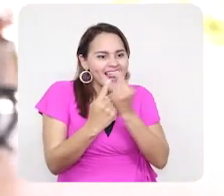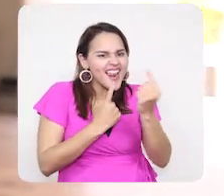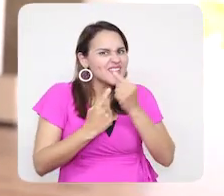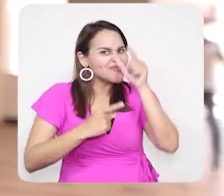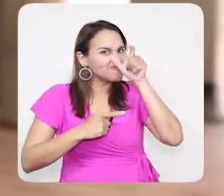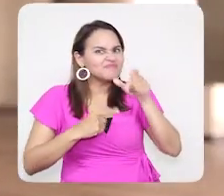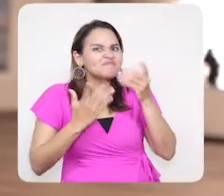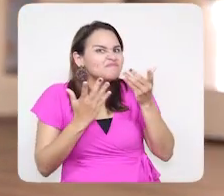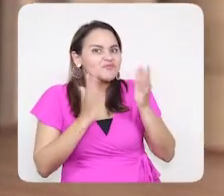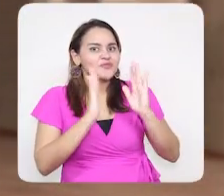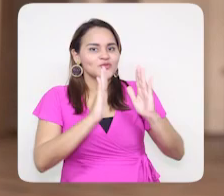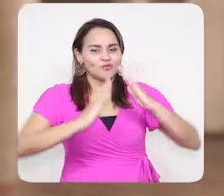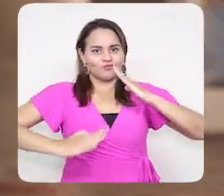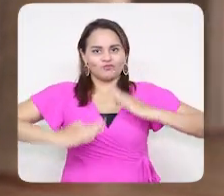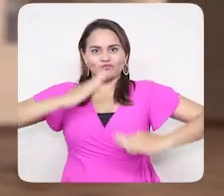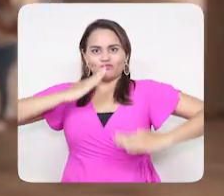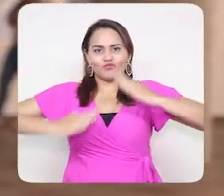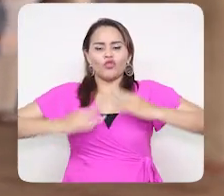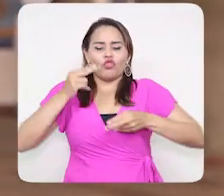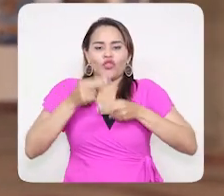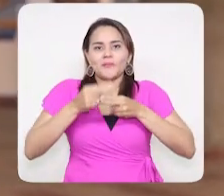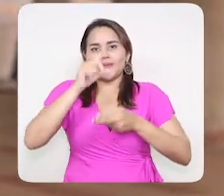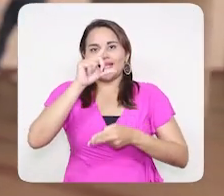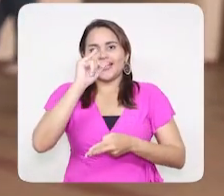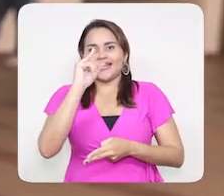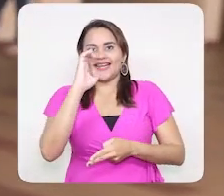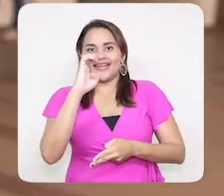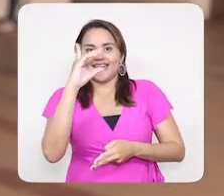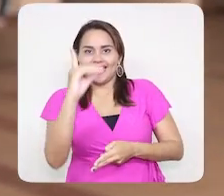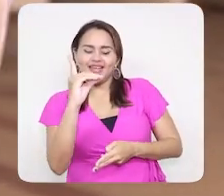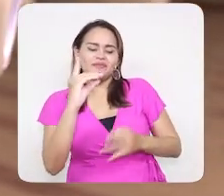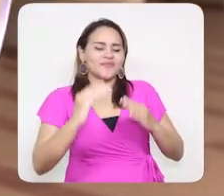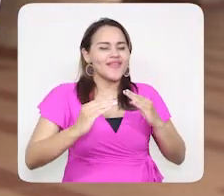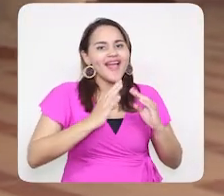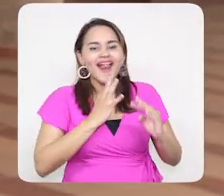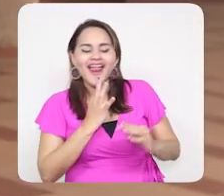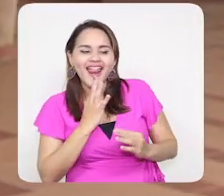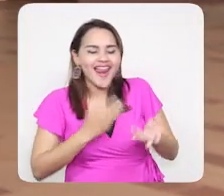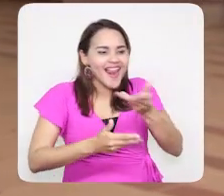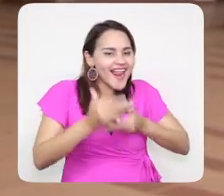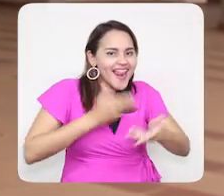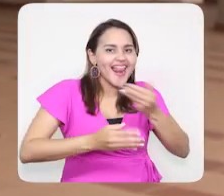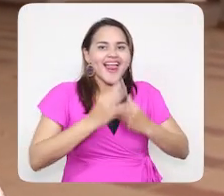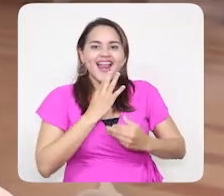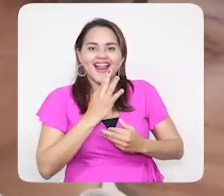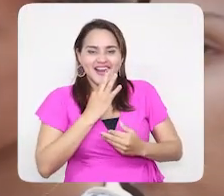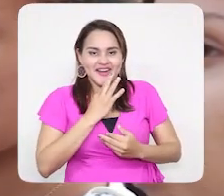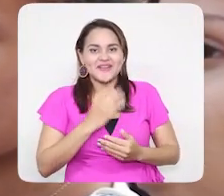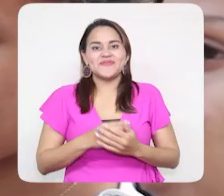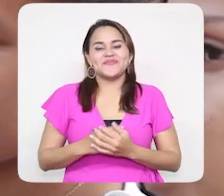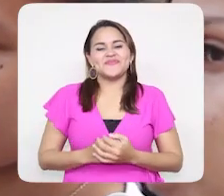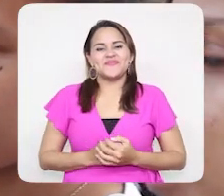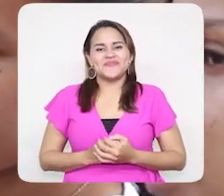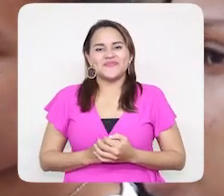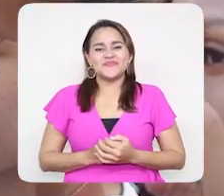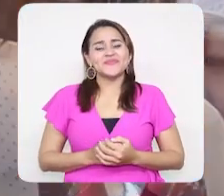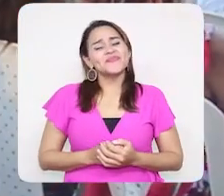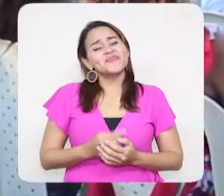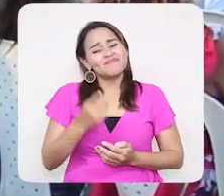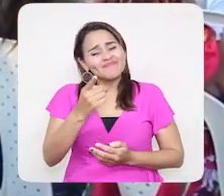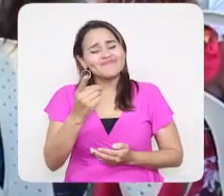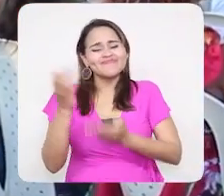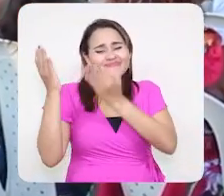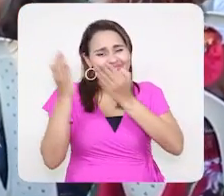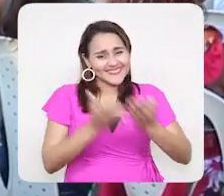únicos robots humanoides en Colombia, que lleva por nombre Liet, y los jóvenes que ingresan en este semestre académico a ser parte de la